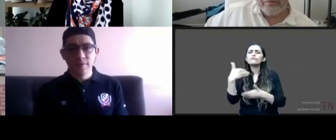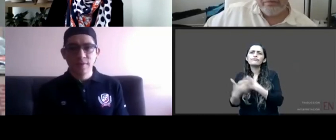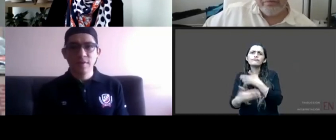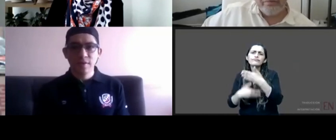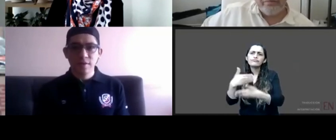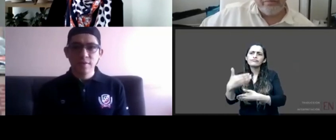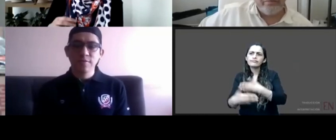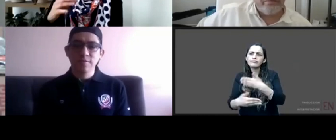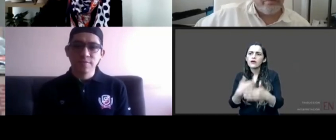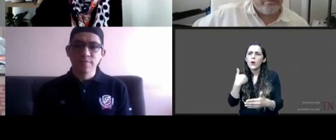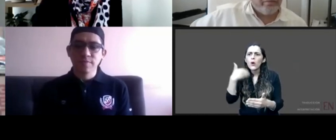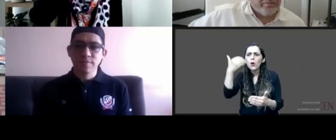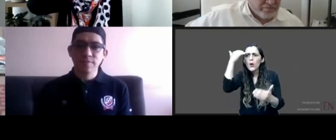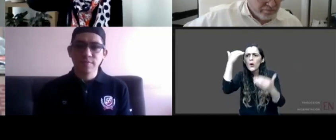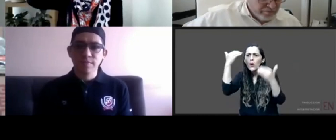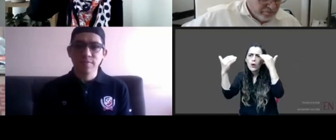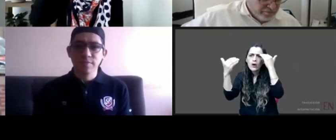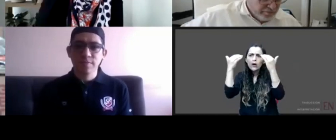ir conociendo,